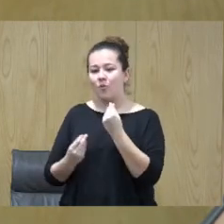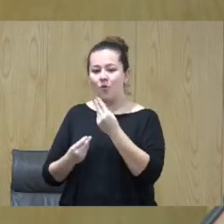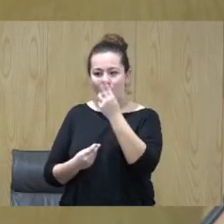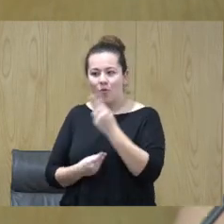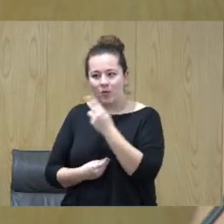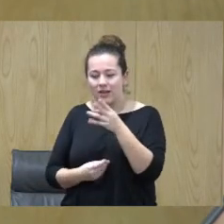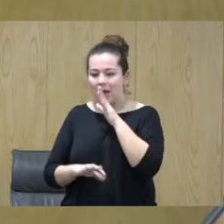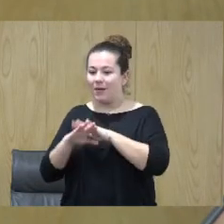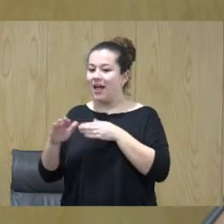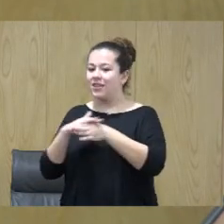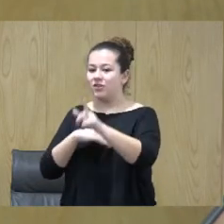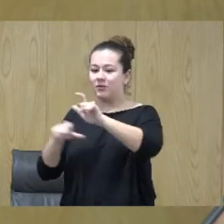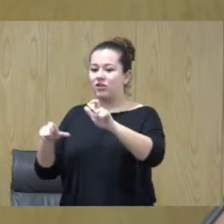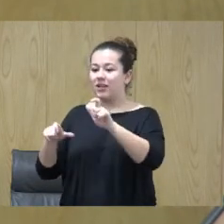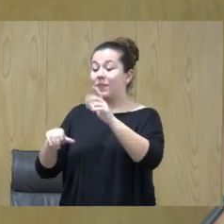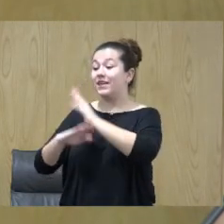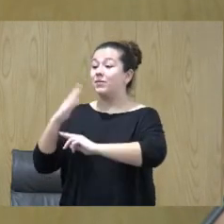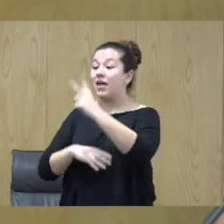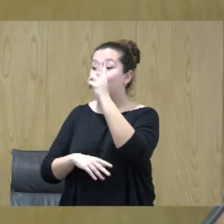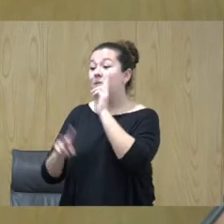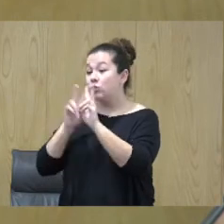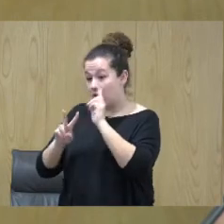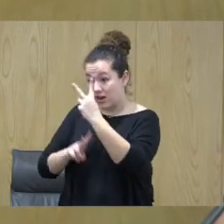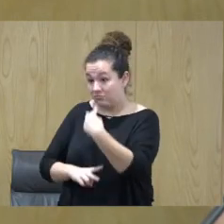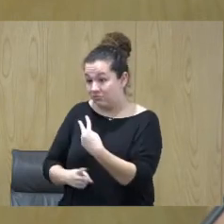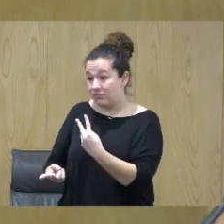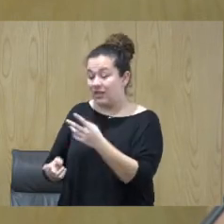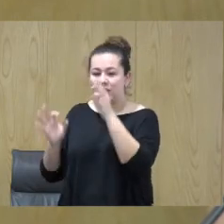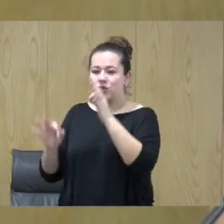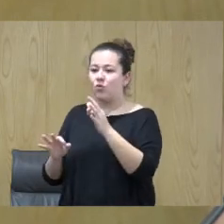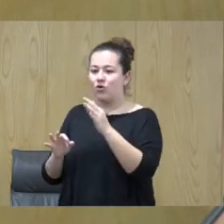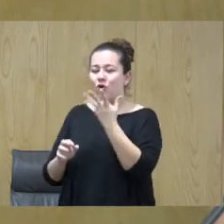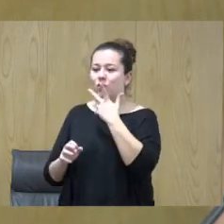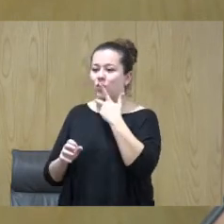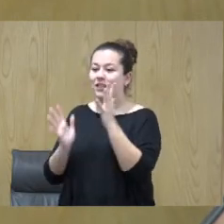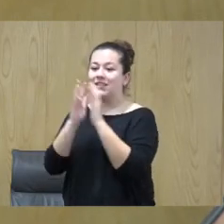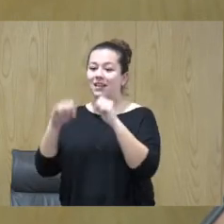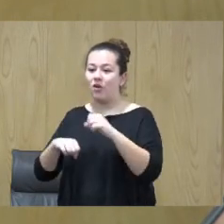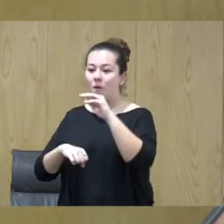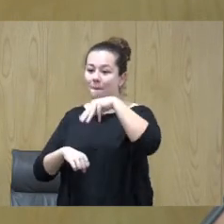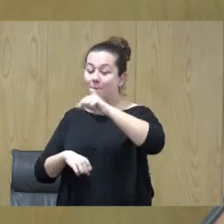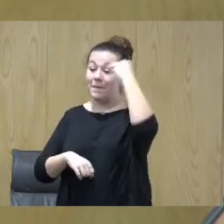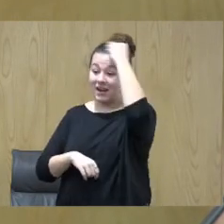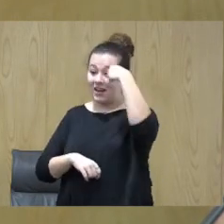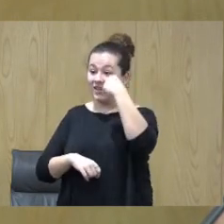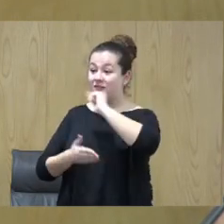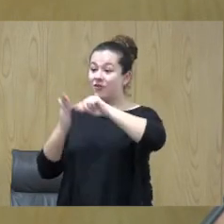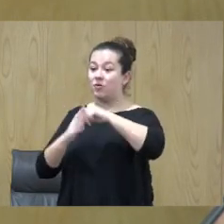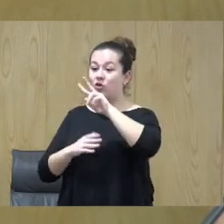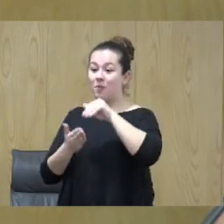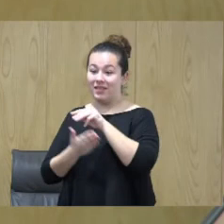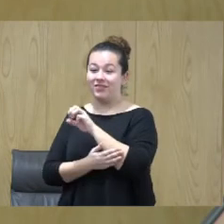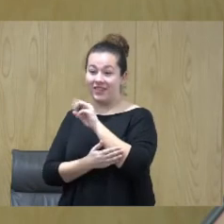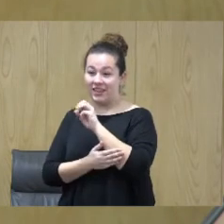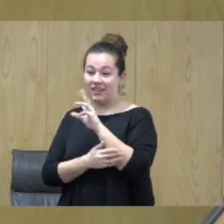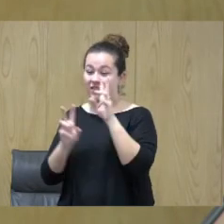las personas con discapacidades visuales. Seguro que conocéis el Tratado de Marrakech, que se firmó en 2013 en materia de derechos de